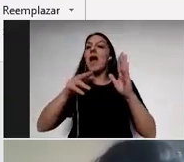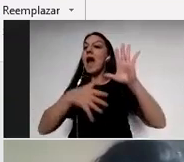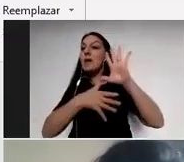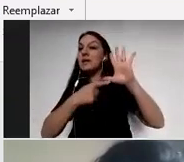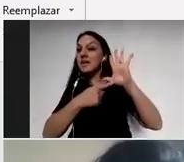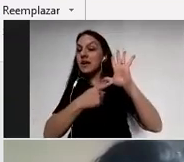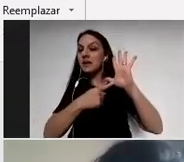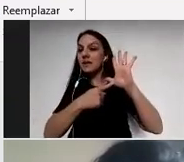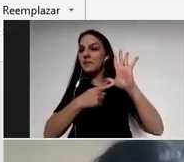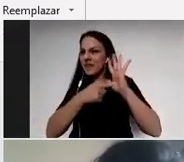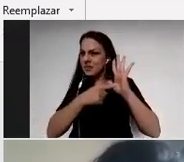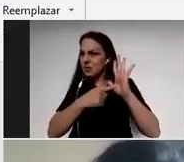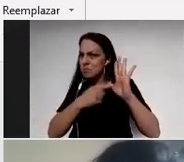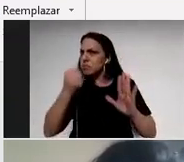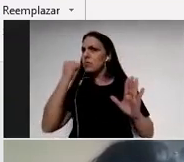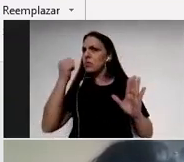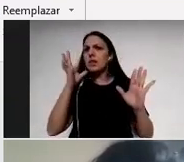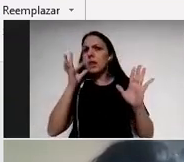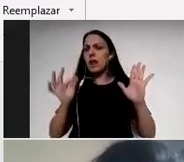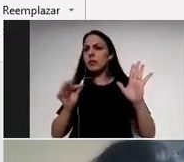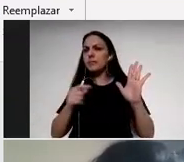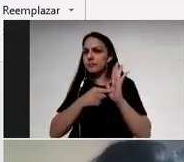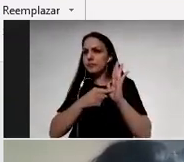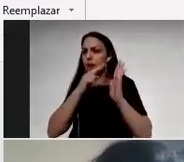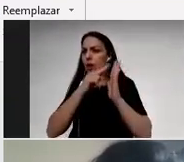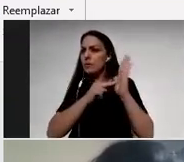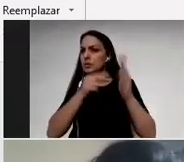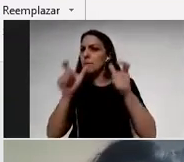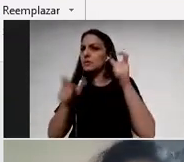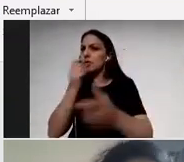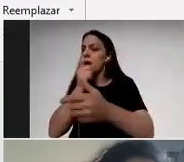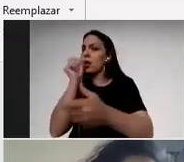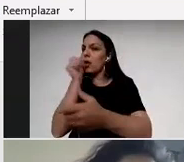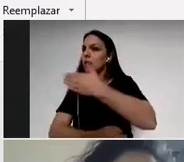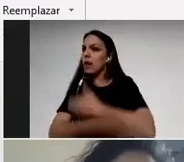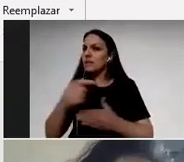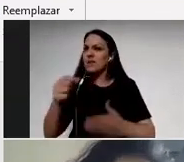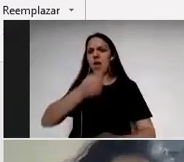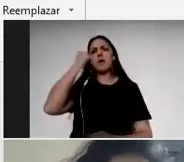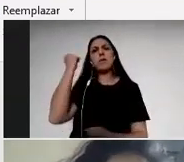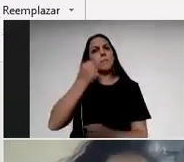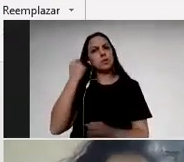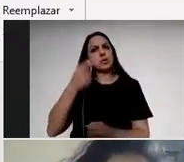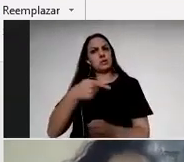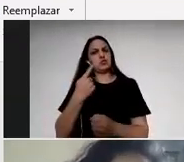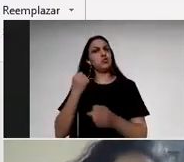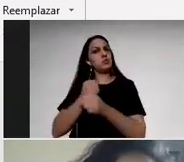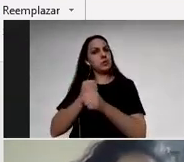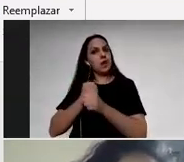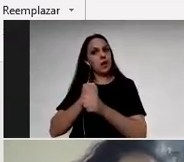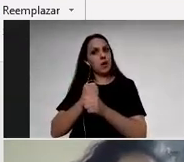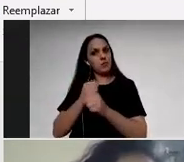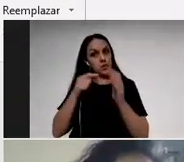porque la Convención de las Personas con Discapacidad es muy importante, es la que estamos trabajando nosotros, es una convención